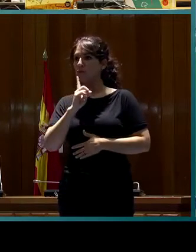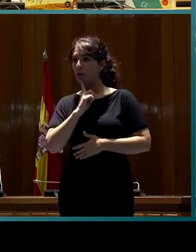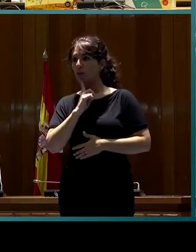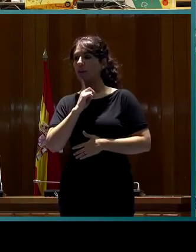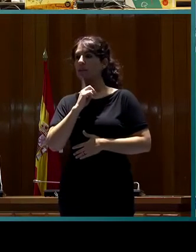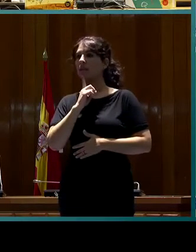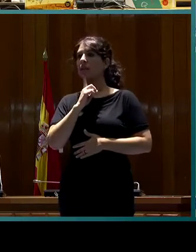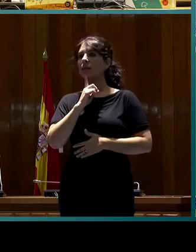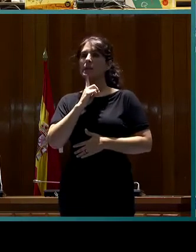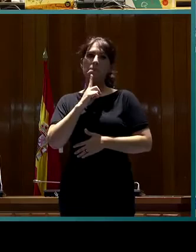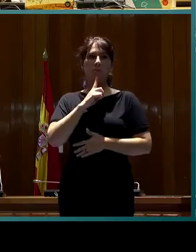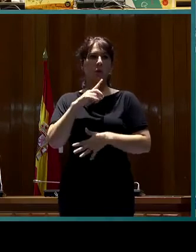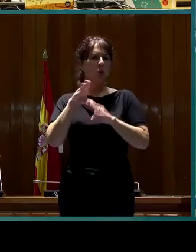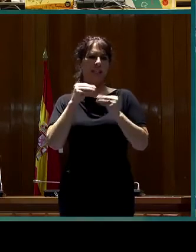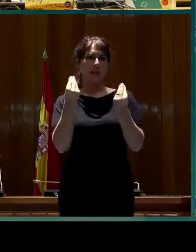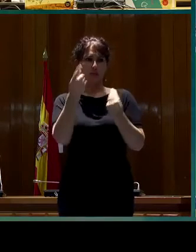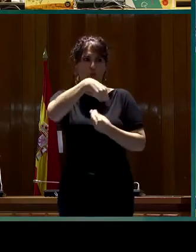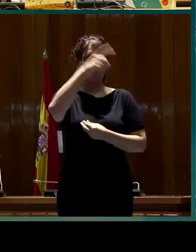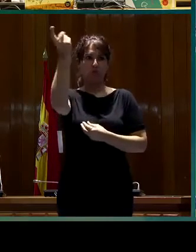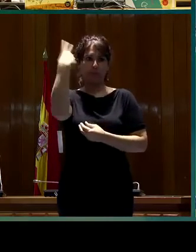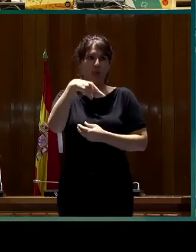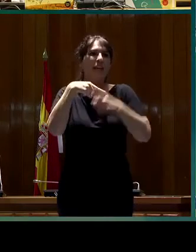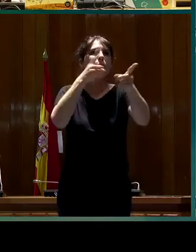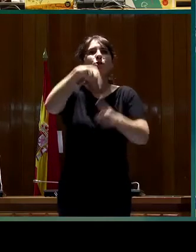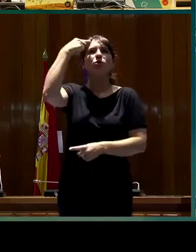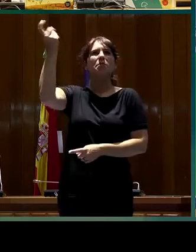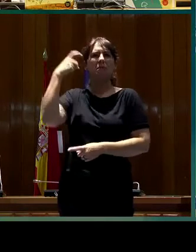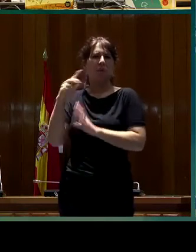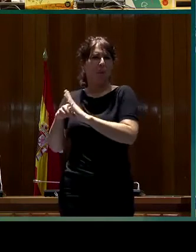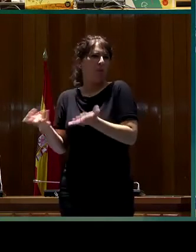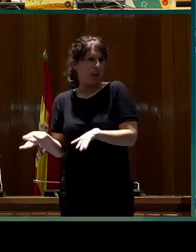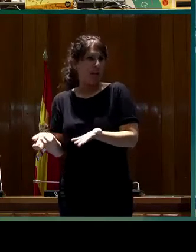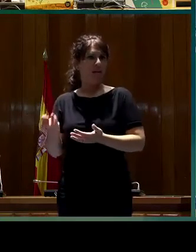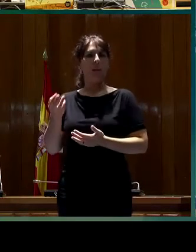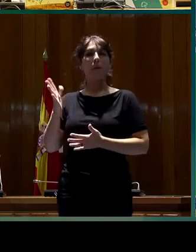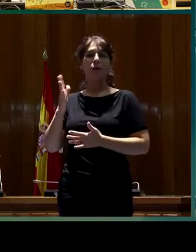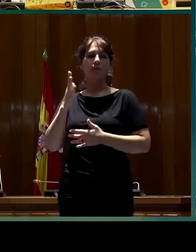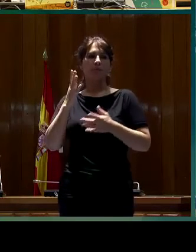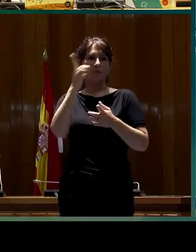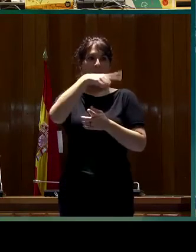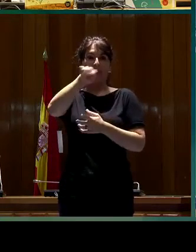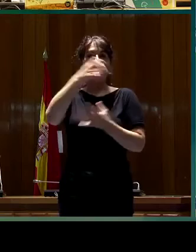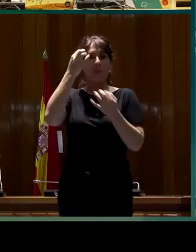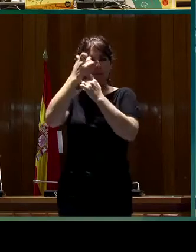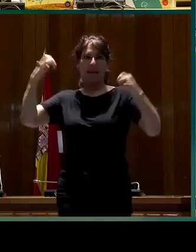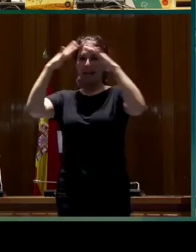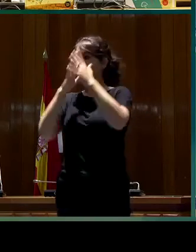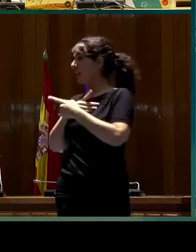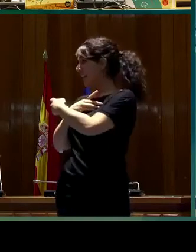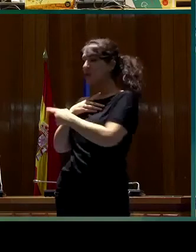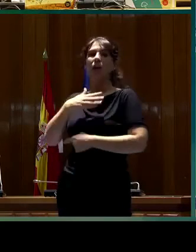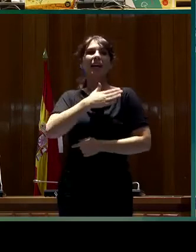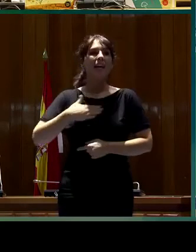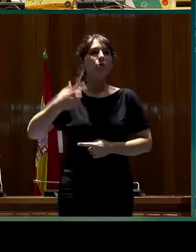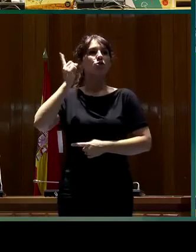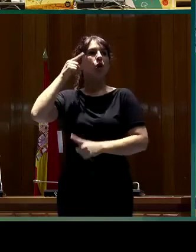convencer mucho, pero lo tenéis que ver también desde el punto de vista de la creación de la colección, que es que lo que también queríamos era que fueran cuentos no solo